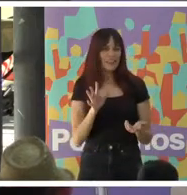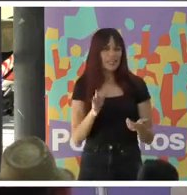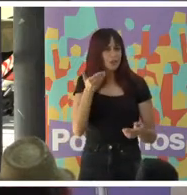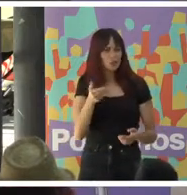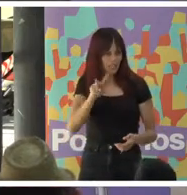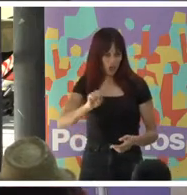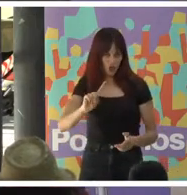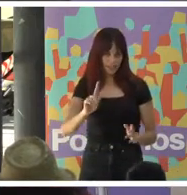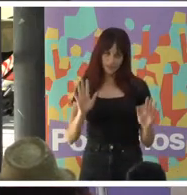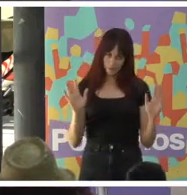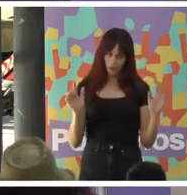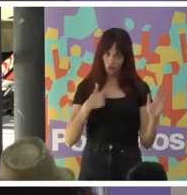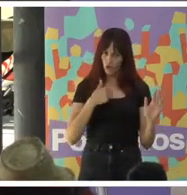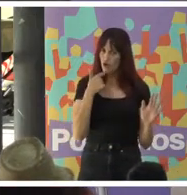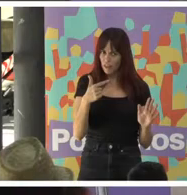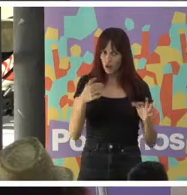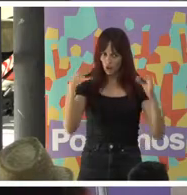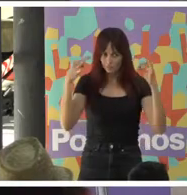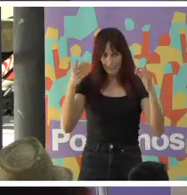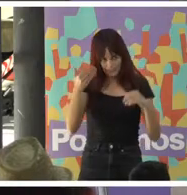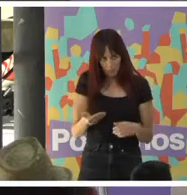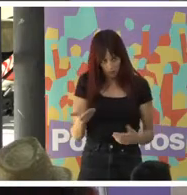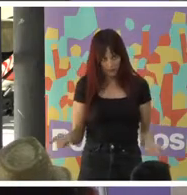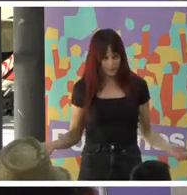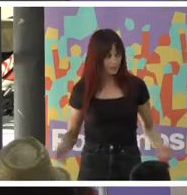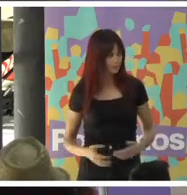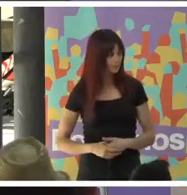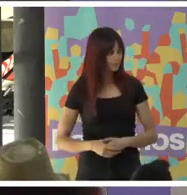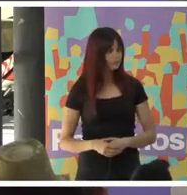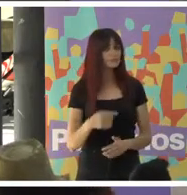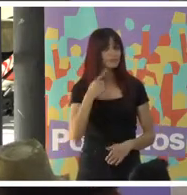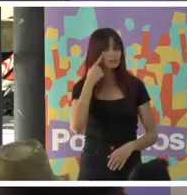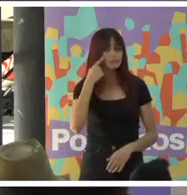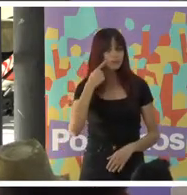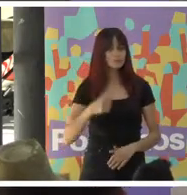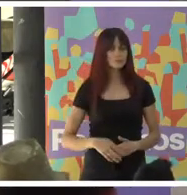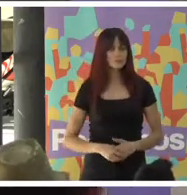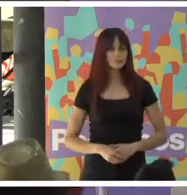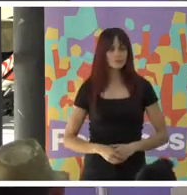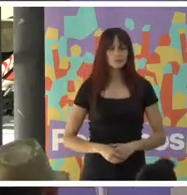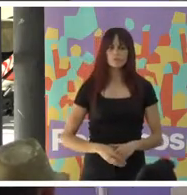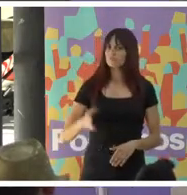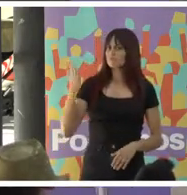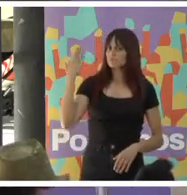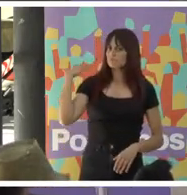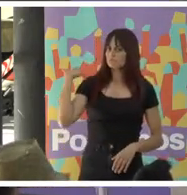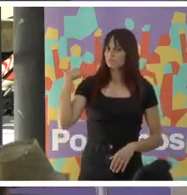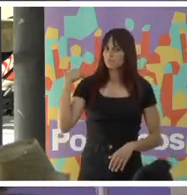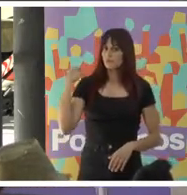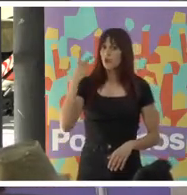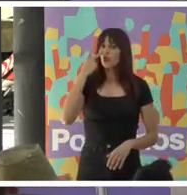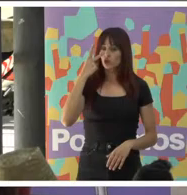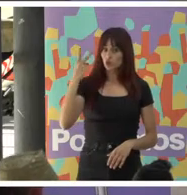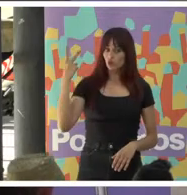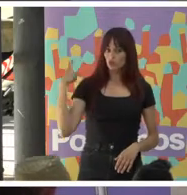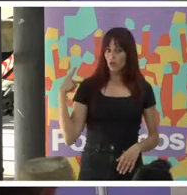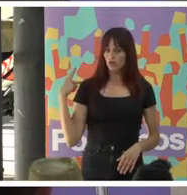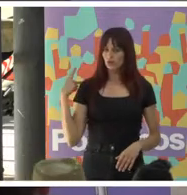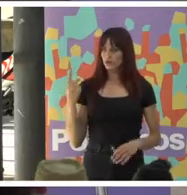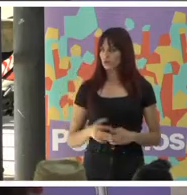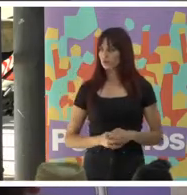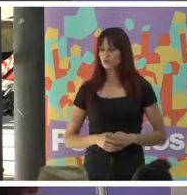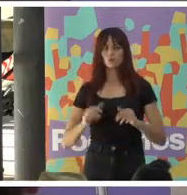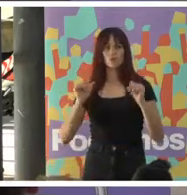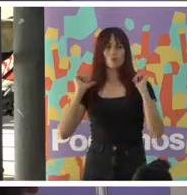pero yo os aseguro que no lo es. Mirad, hace 2 años,